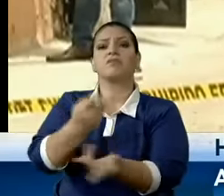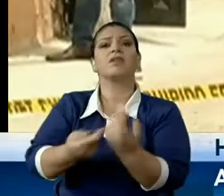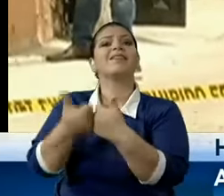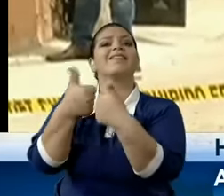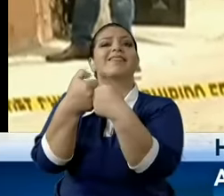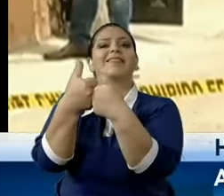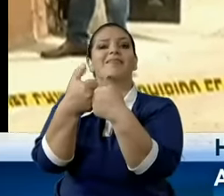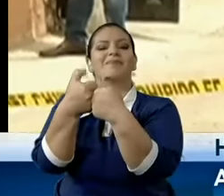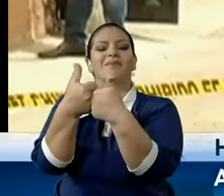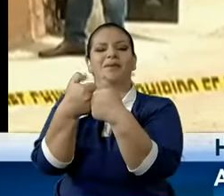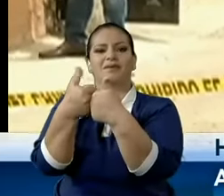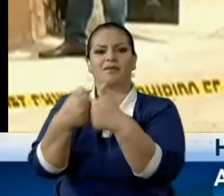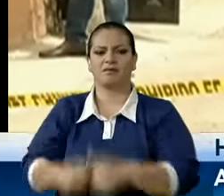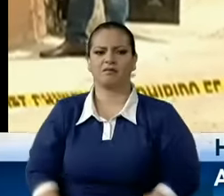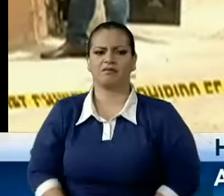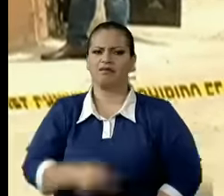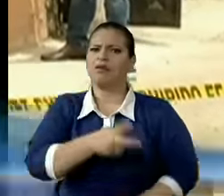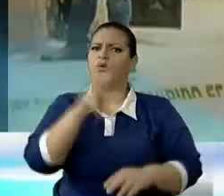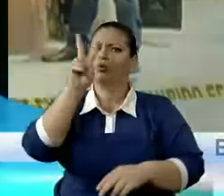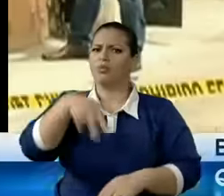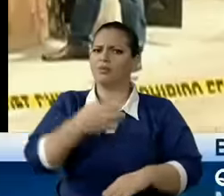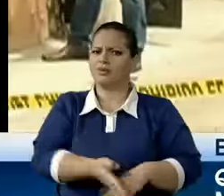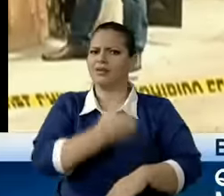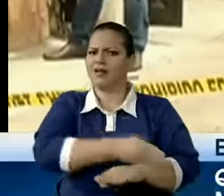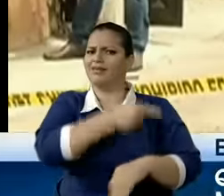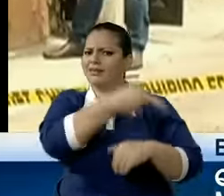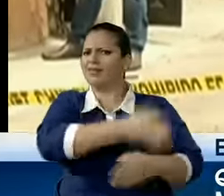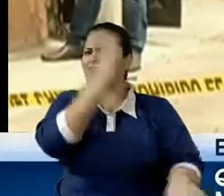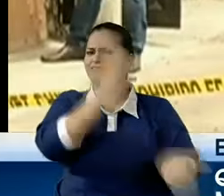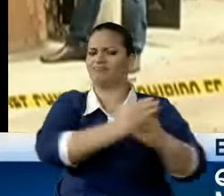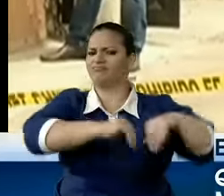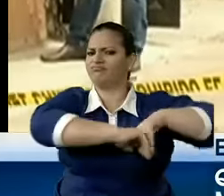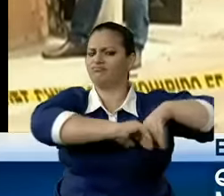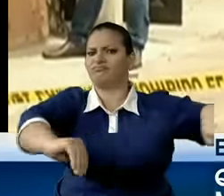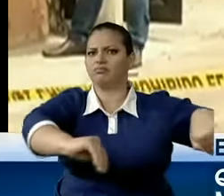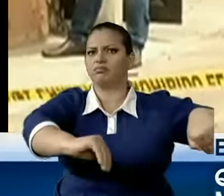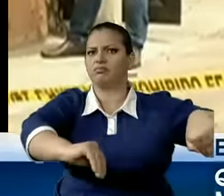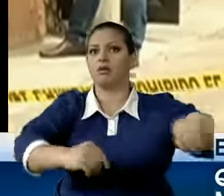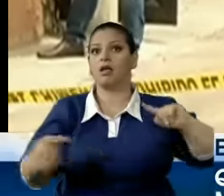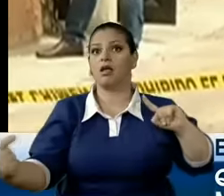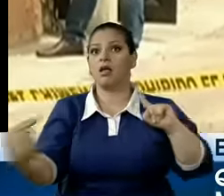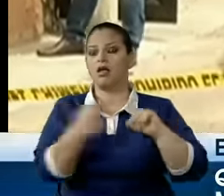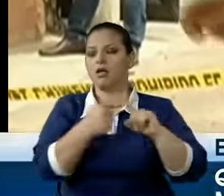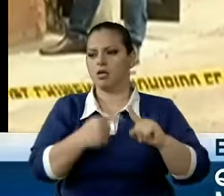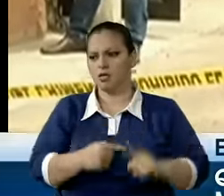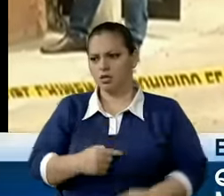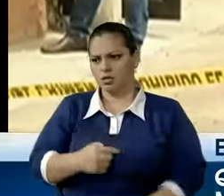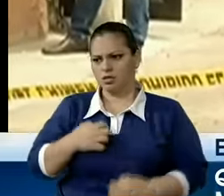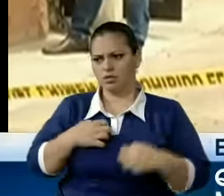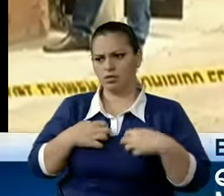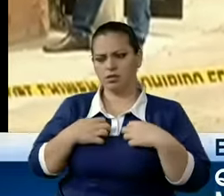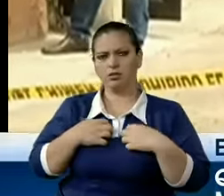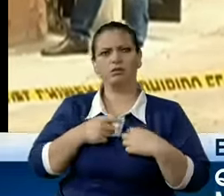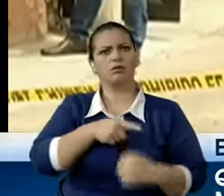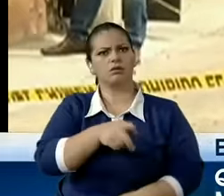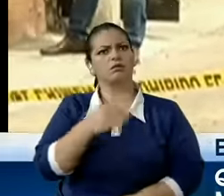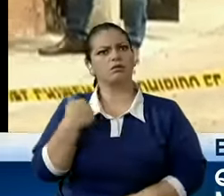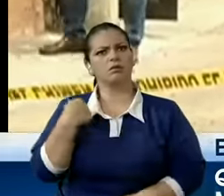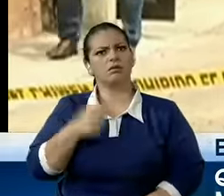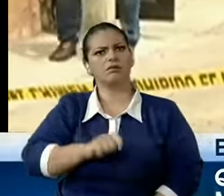se había terminado hace 2 meses atrás, el presunto asesino habría conservado las llaves que le permitían el acceso hasta este